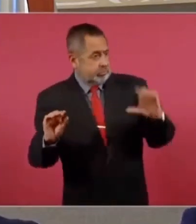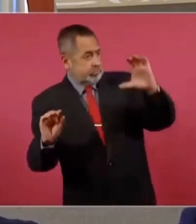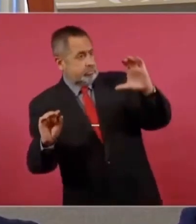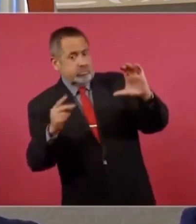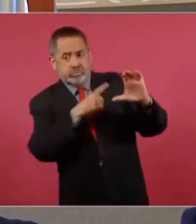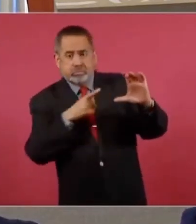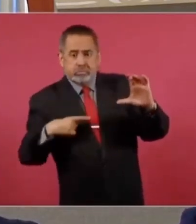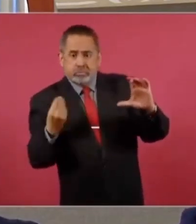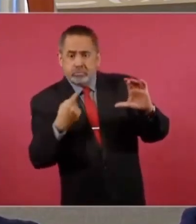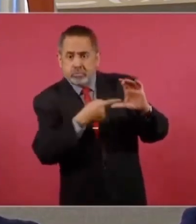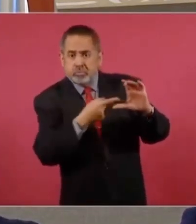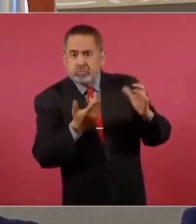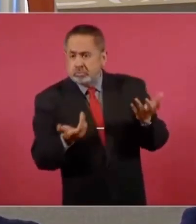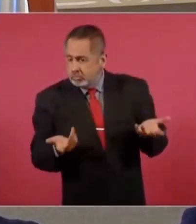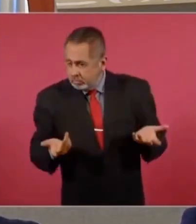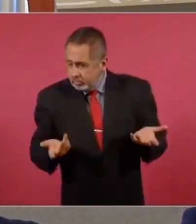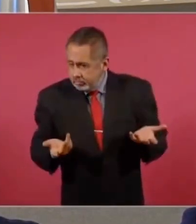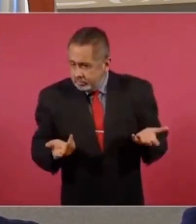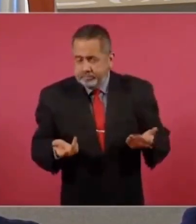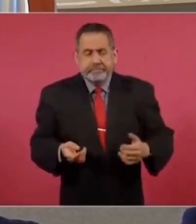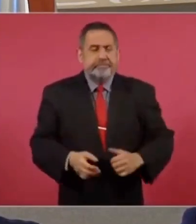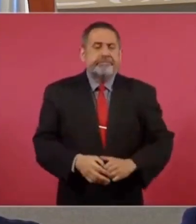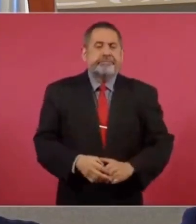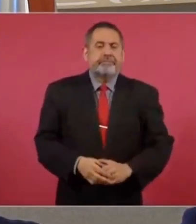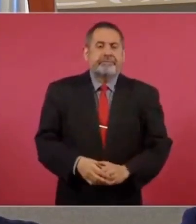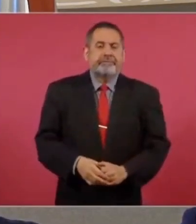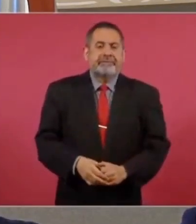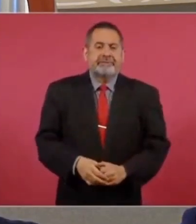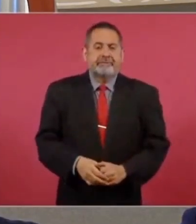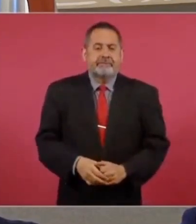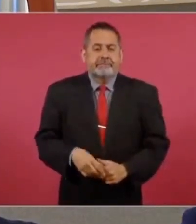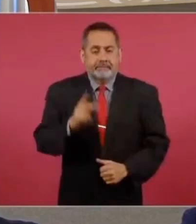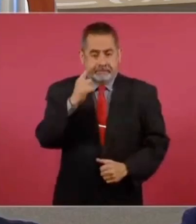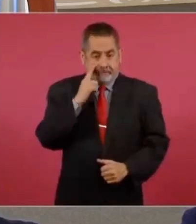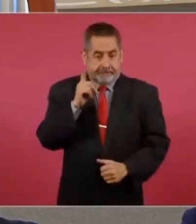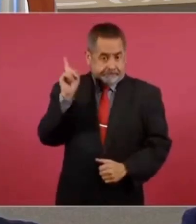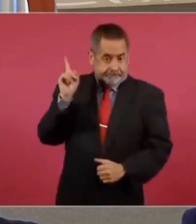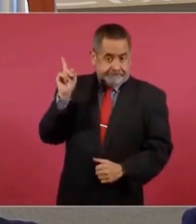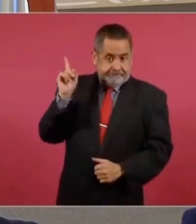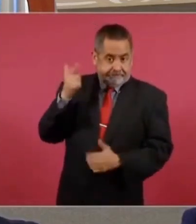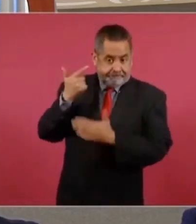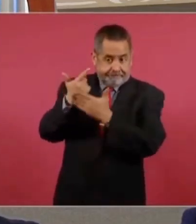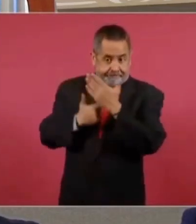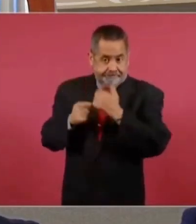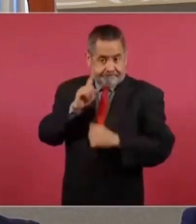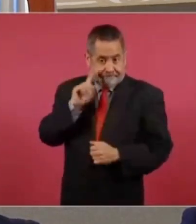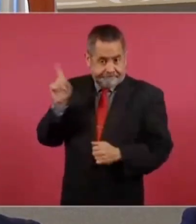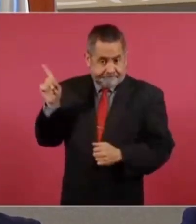Pero esto